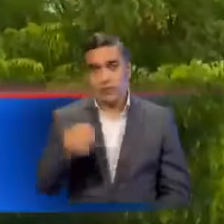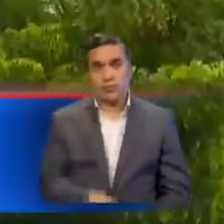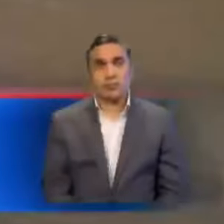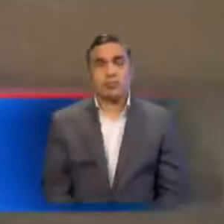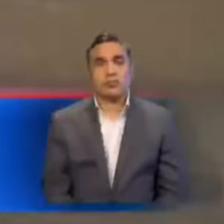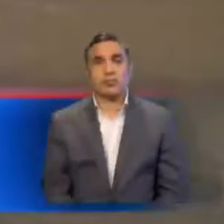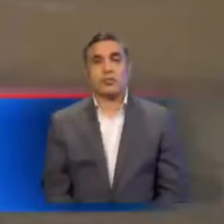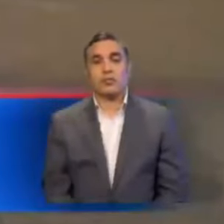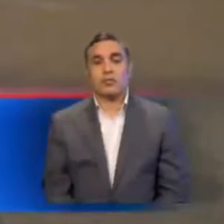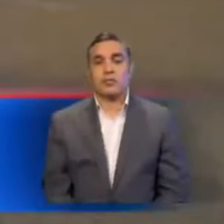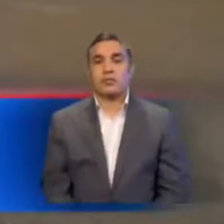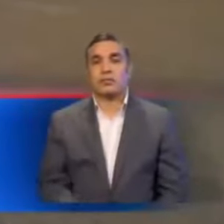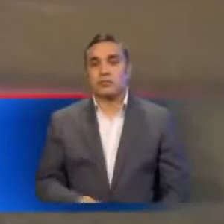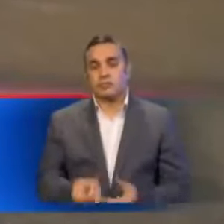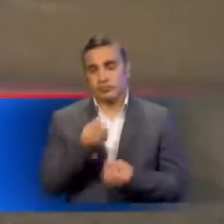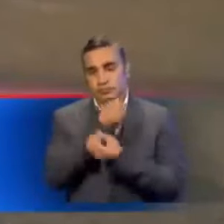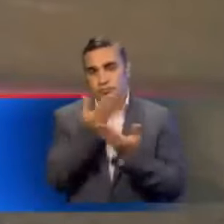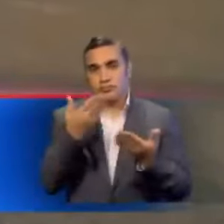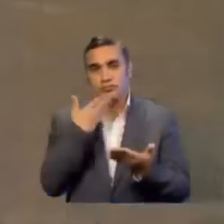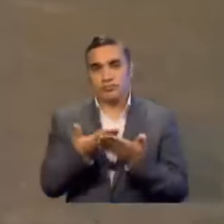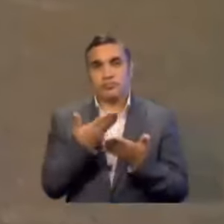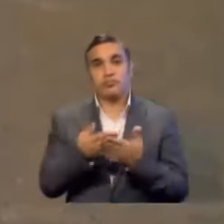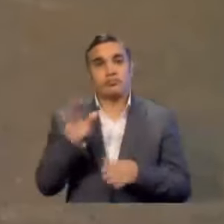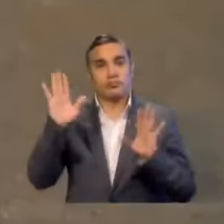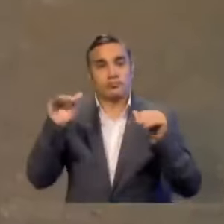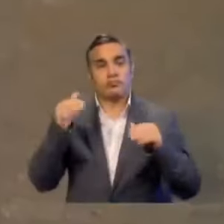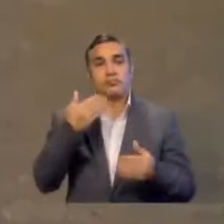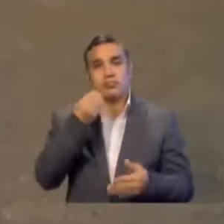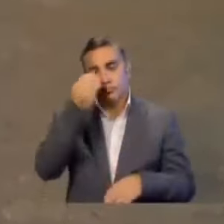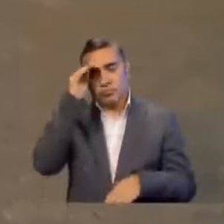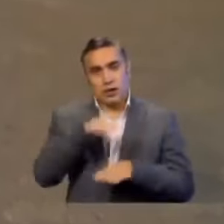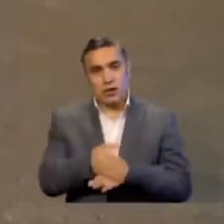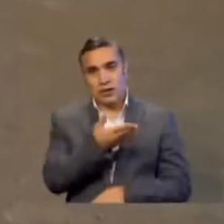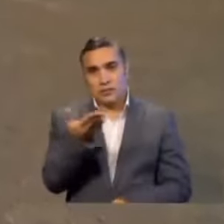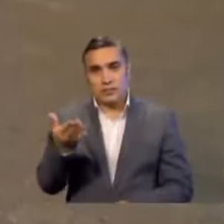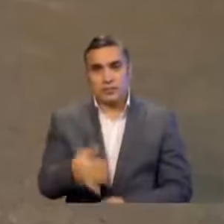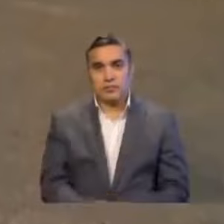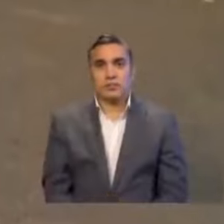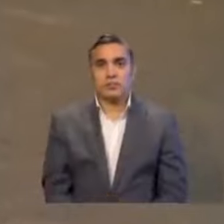Guayaquil. Es todo lo que tenemos que informarles. Nos despedimos. Buenas tardes.